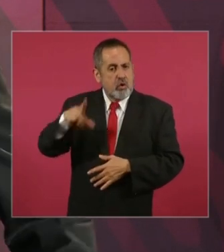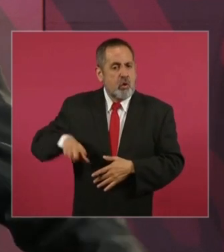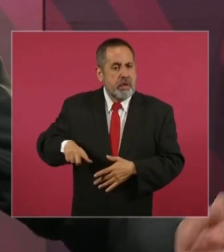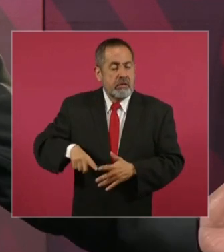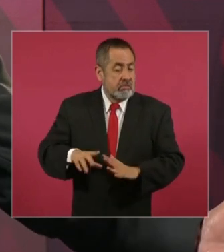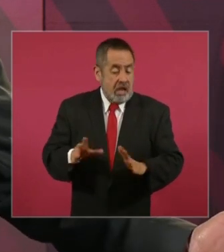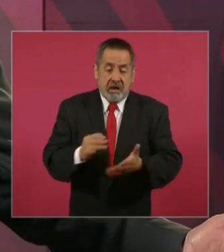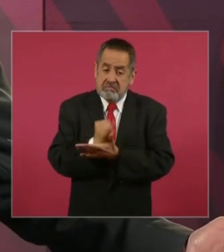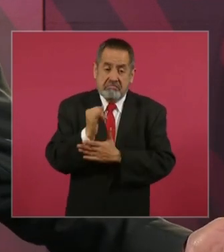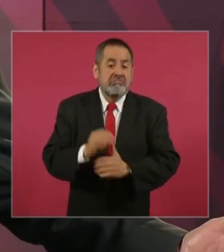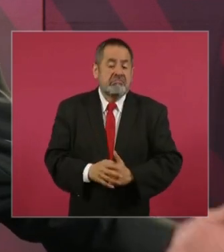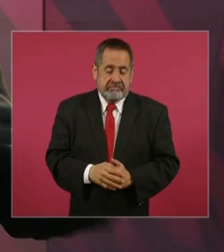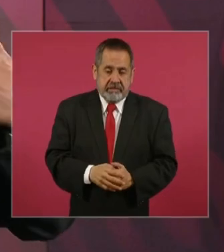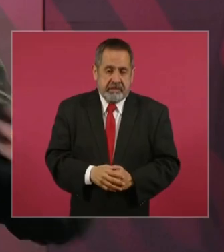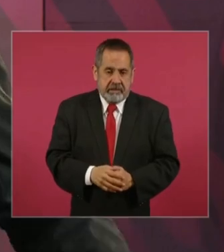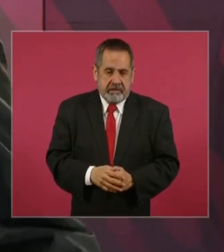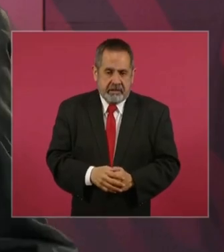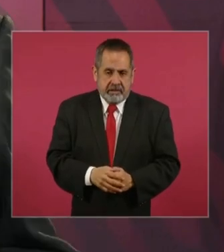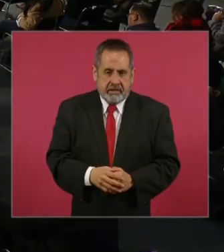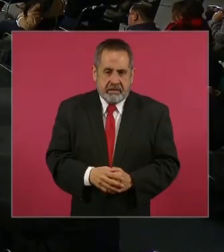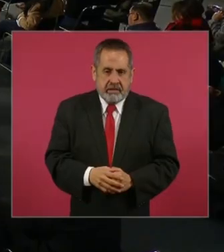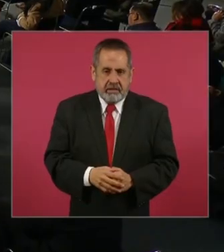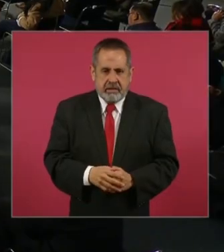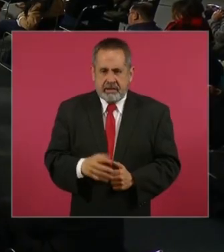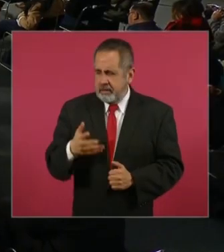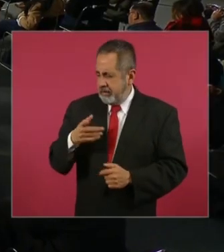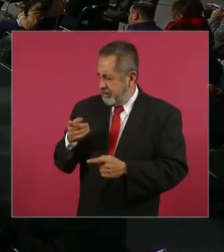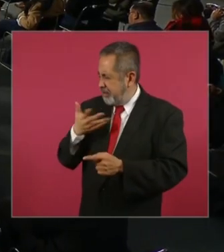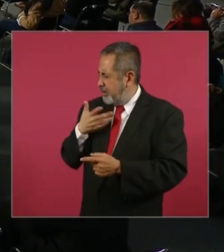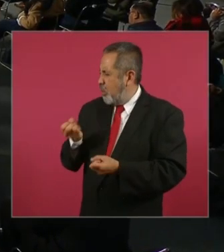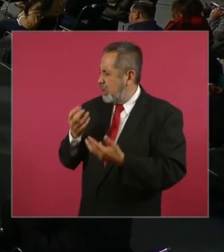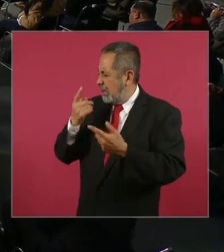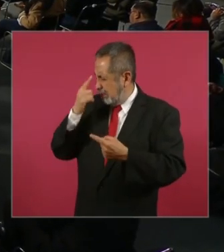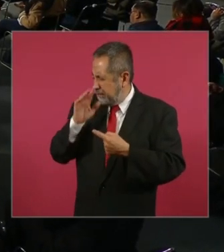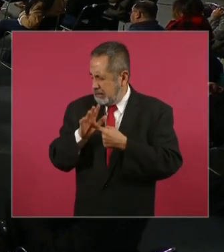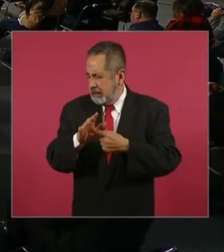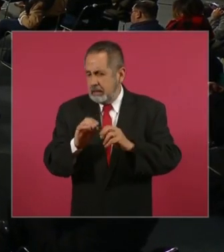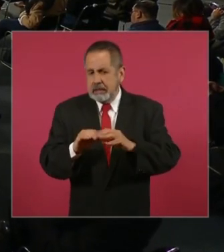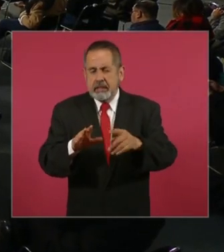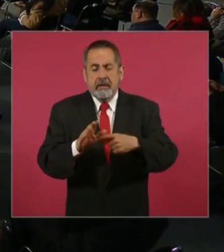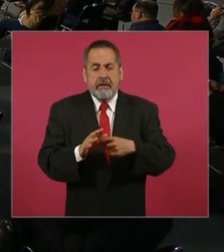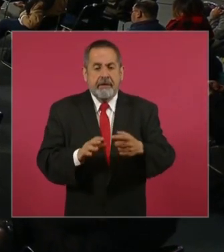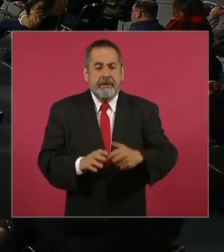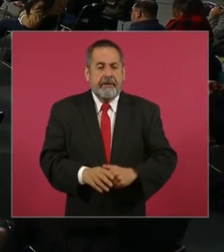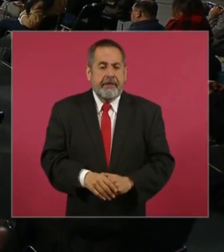Y, a ver si tienes el dato,